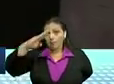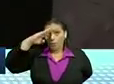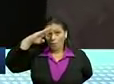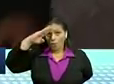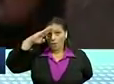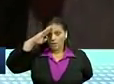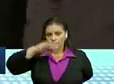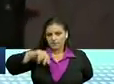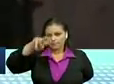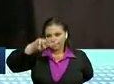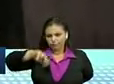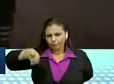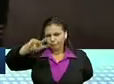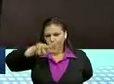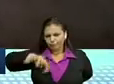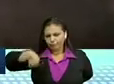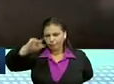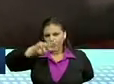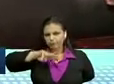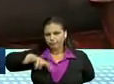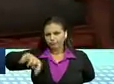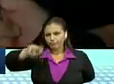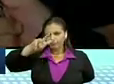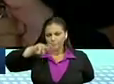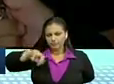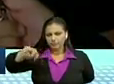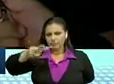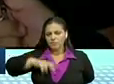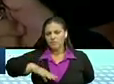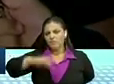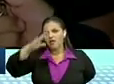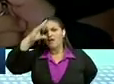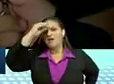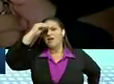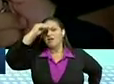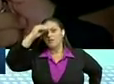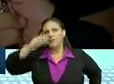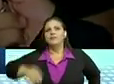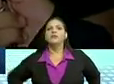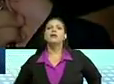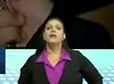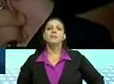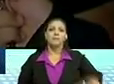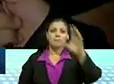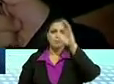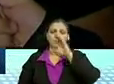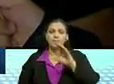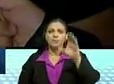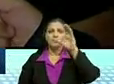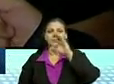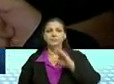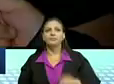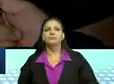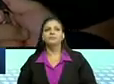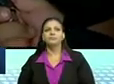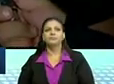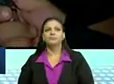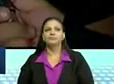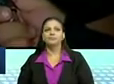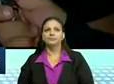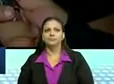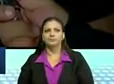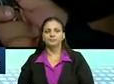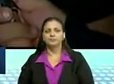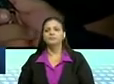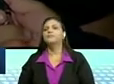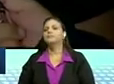delincuentes, precisamente tras un minucioso trabajo de inteligencia, seguramente gracias también a algún dato